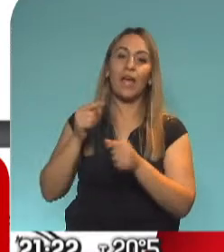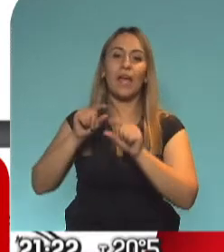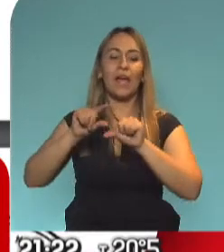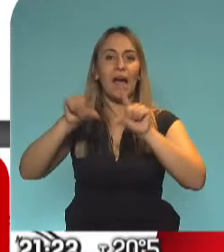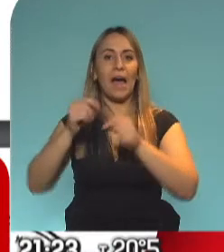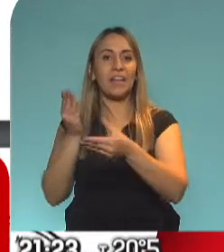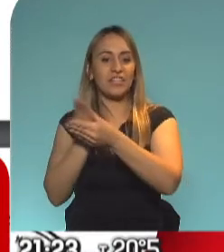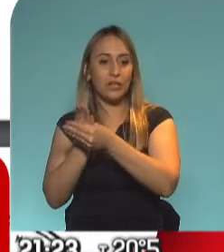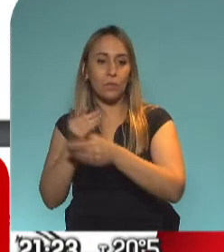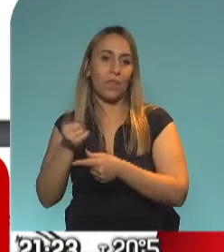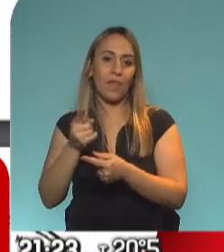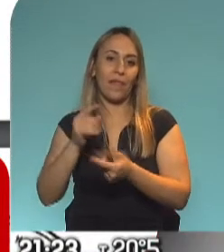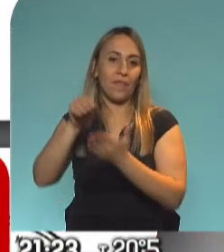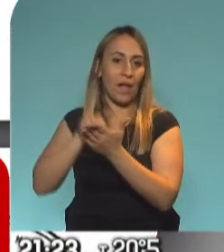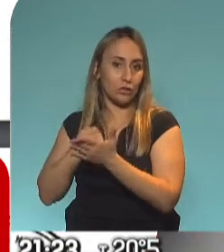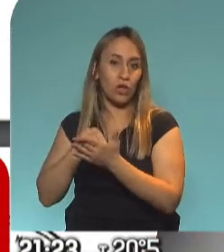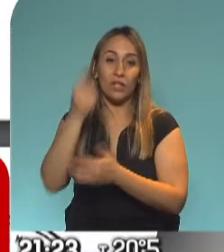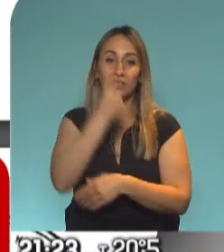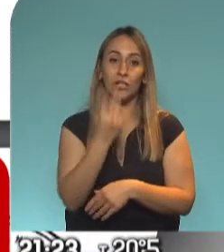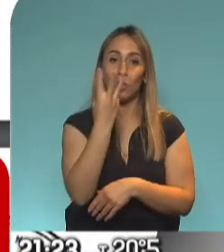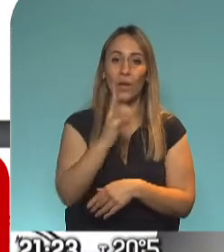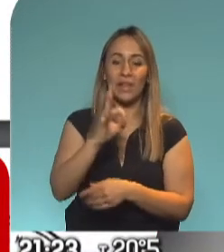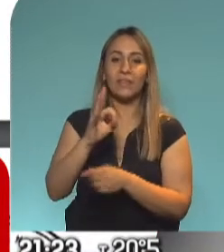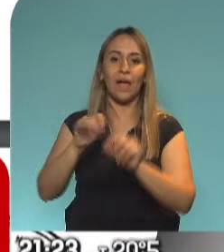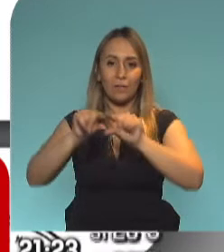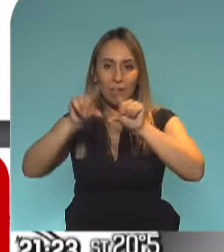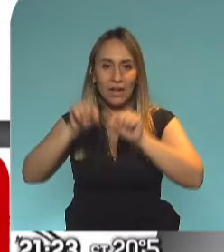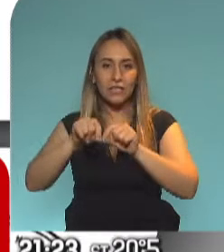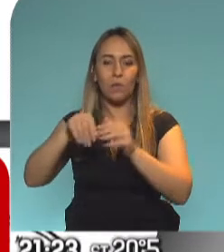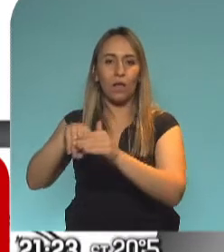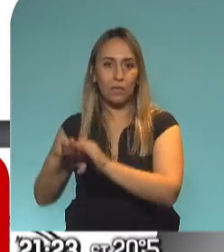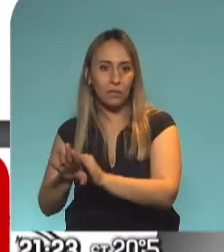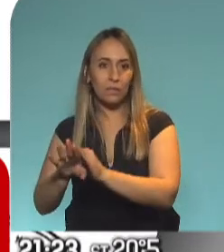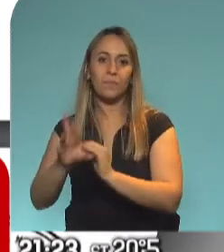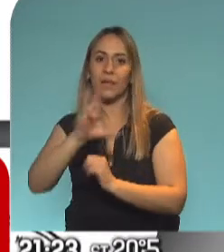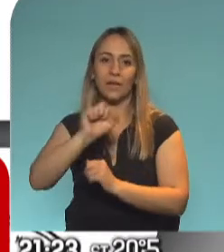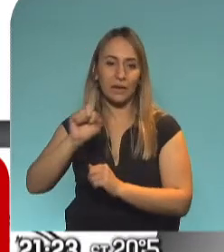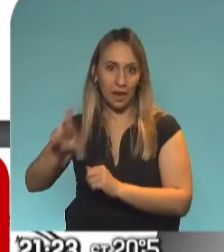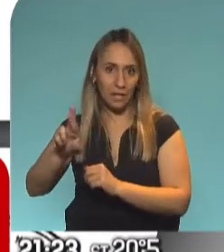hay 140 archivos comprimidos, documentos,